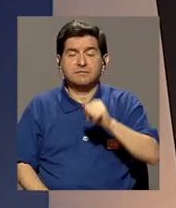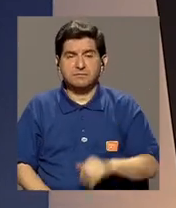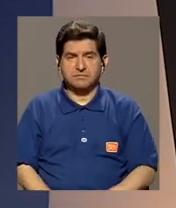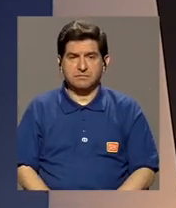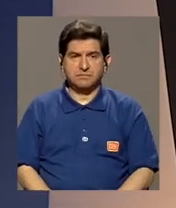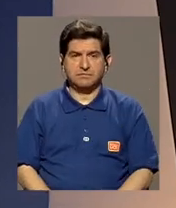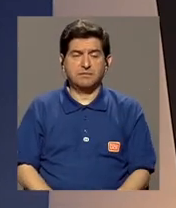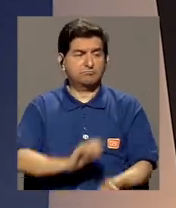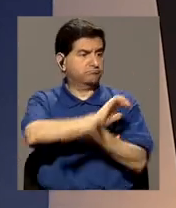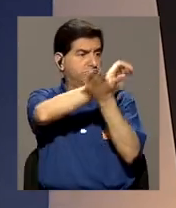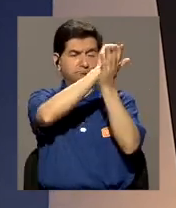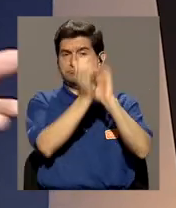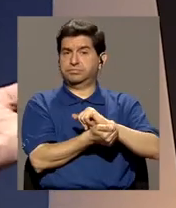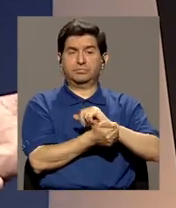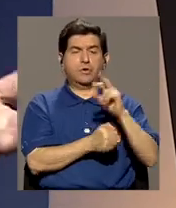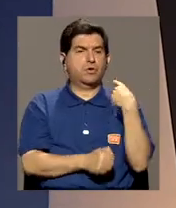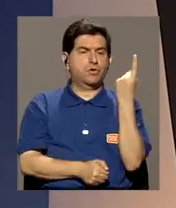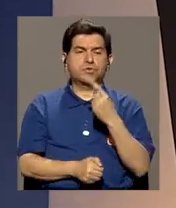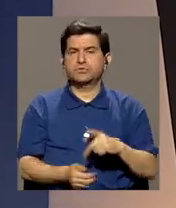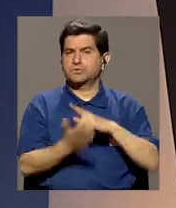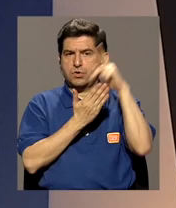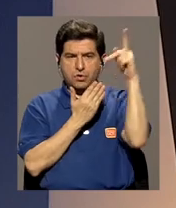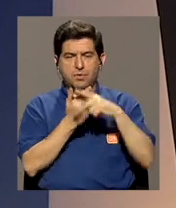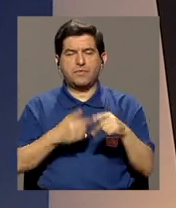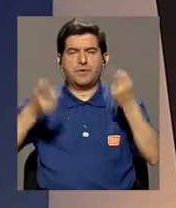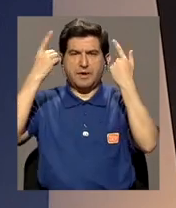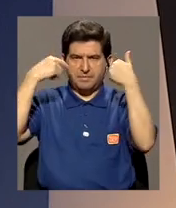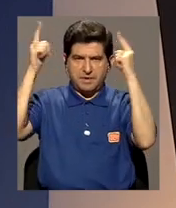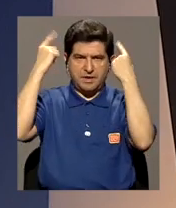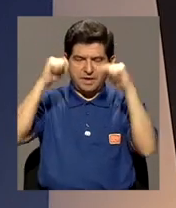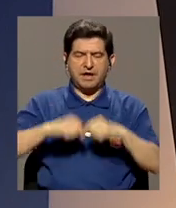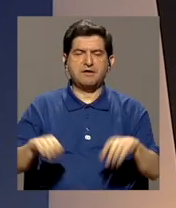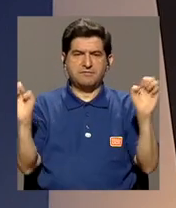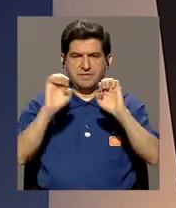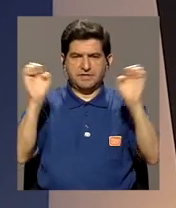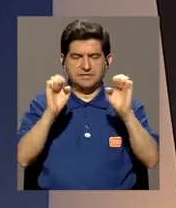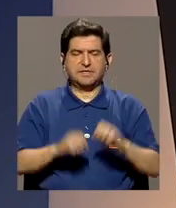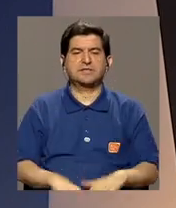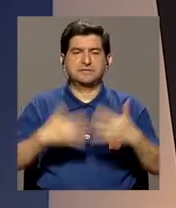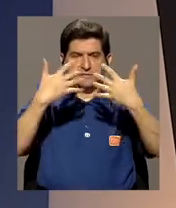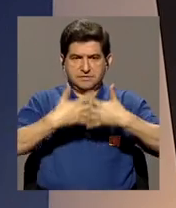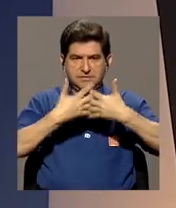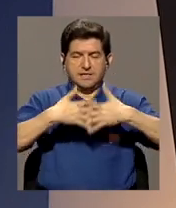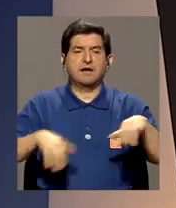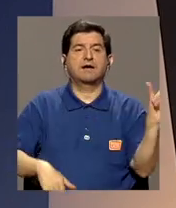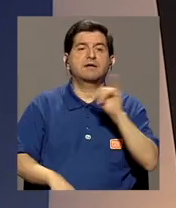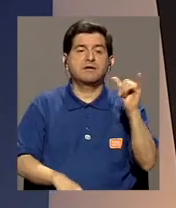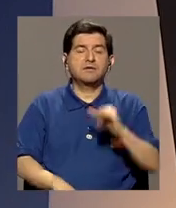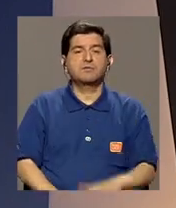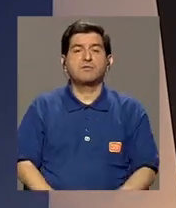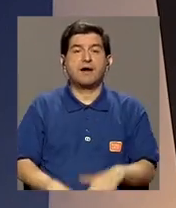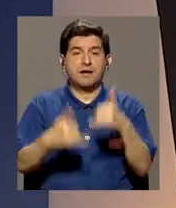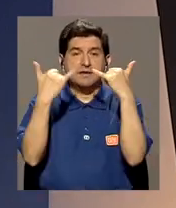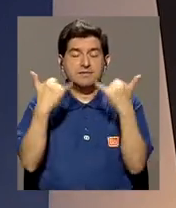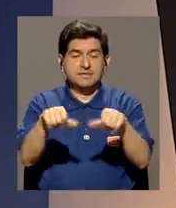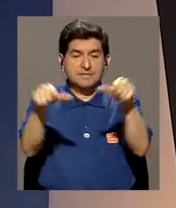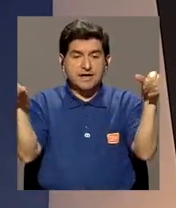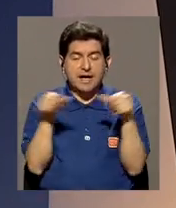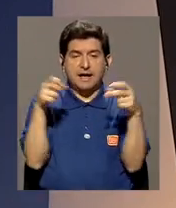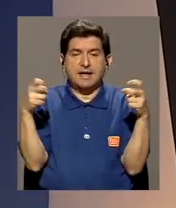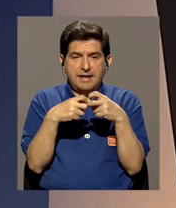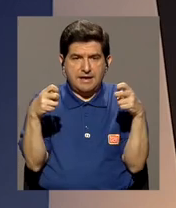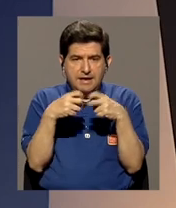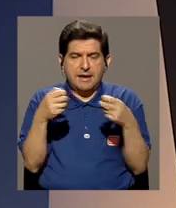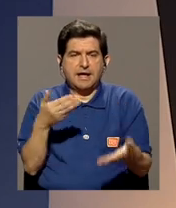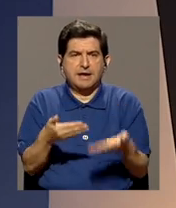que el cambio no solo los programas mismos de eficiencia energética que han hecho las empresas sino también ya por ejemplo en el sector